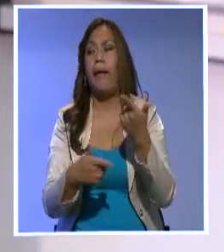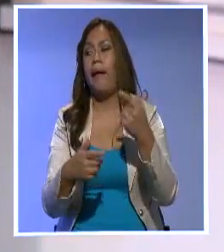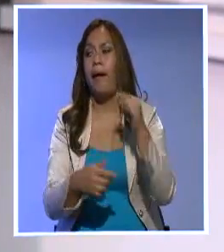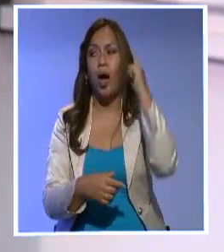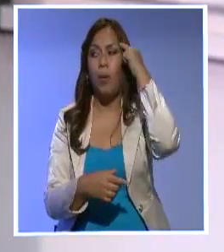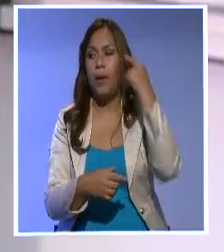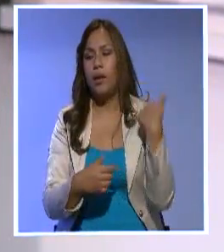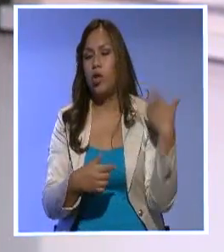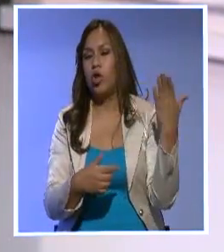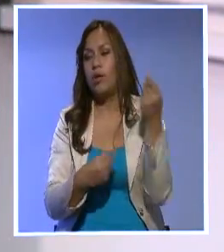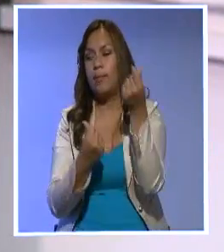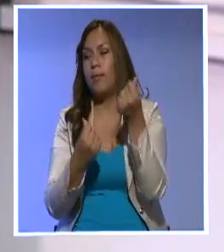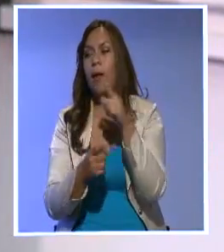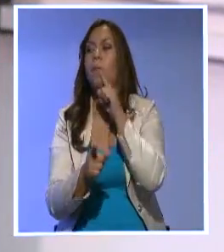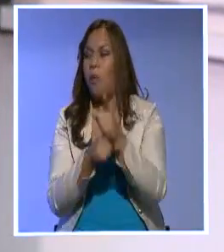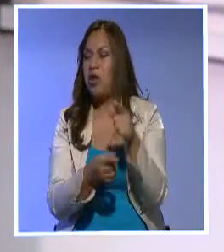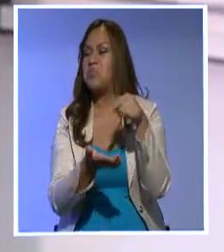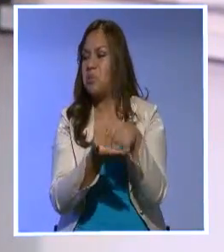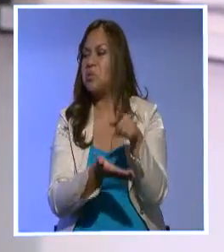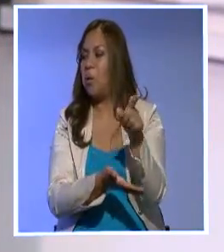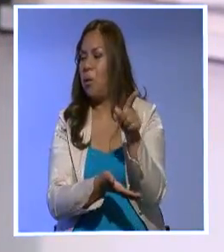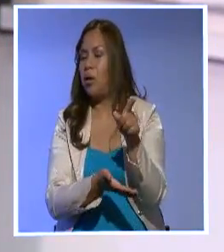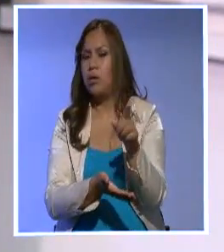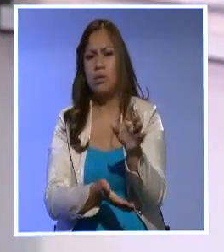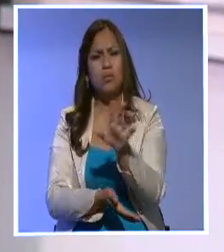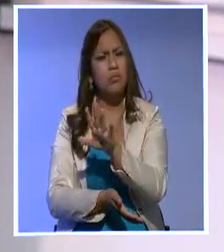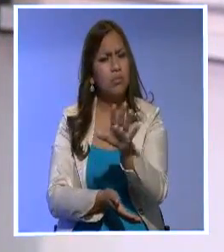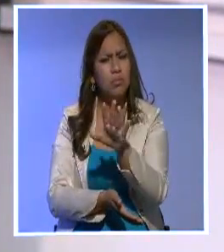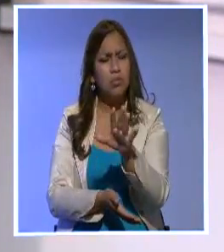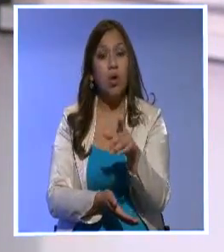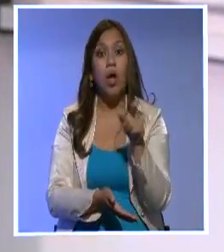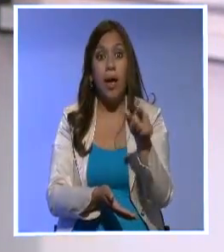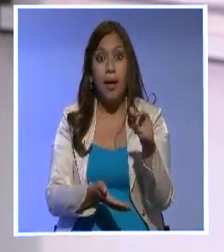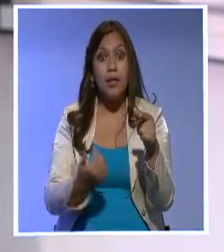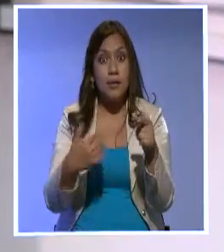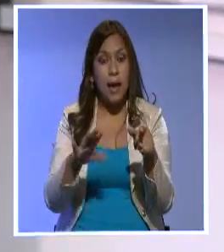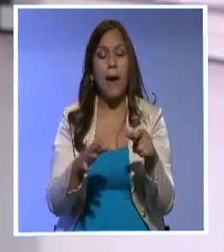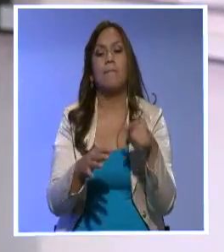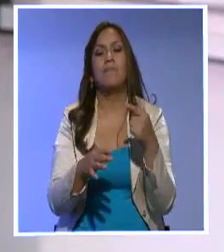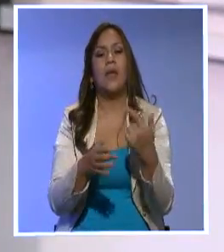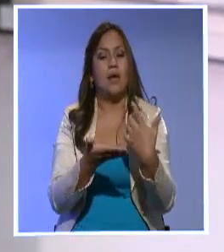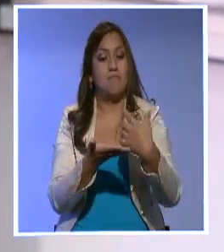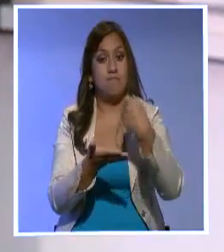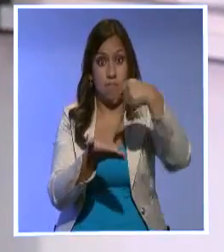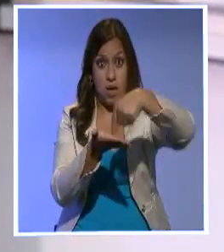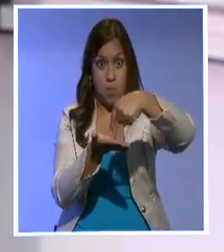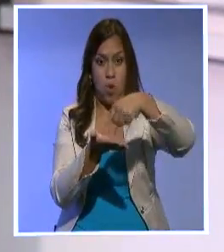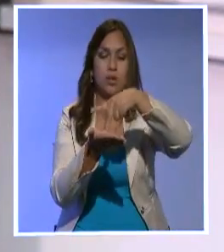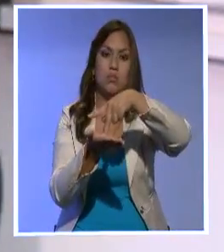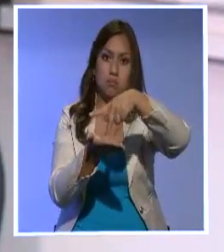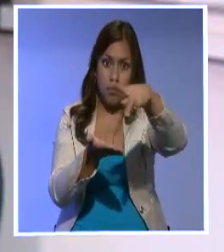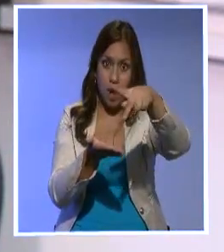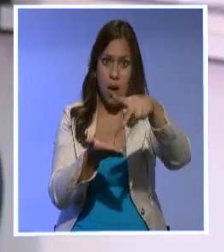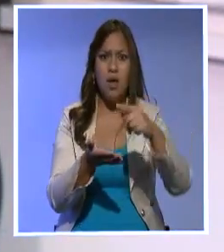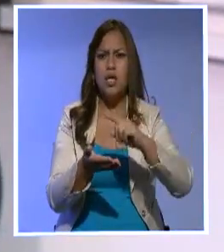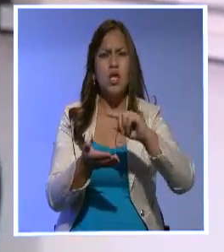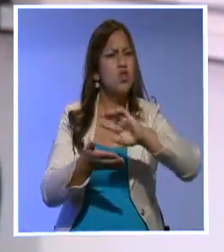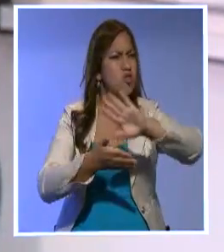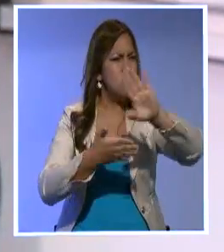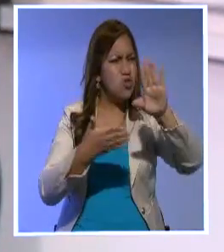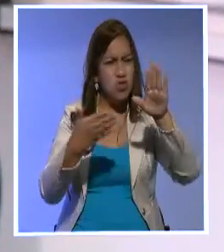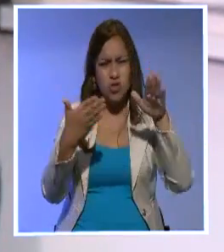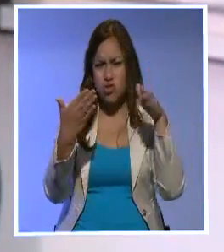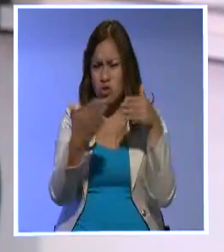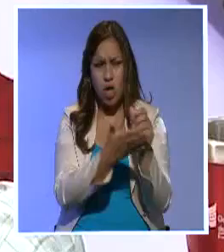los vélez no para los municipios el 100 por ciento de lo recaudado por el ingreso de este impuesto a